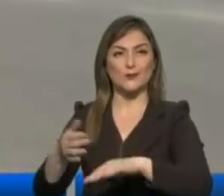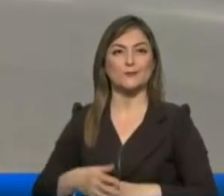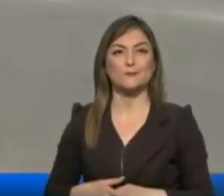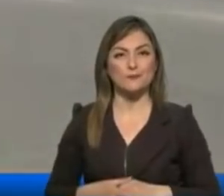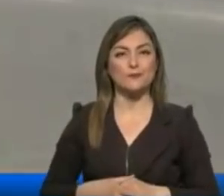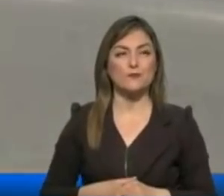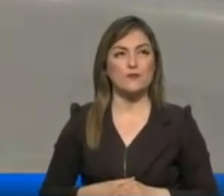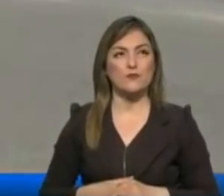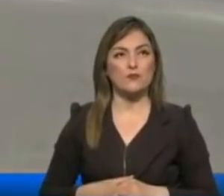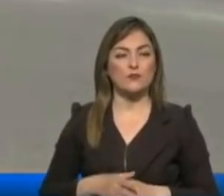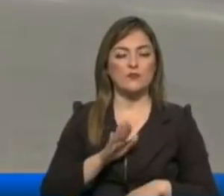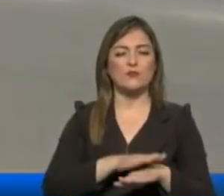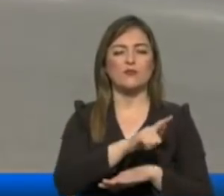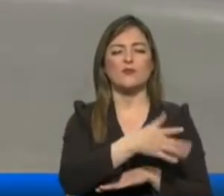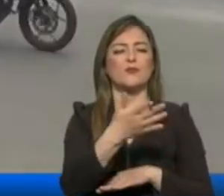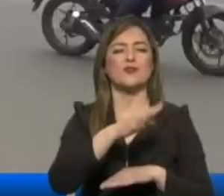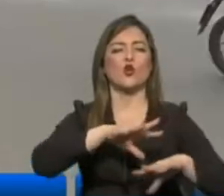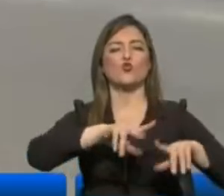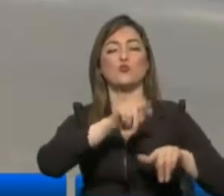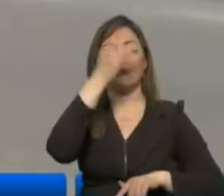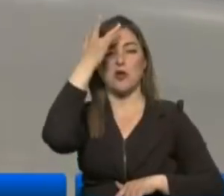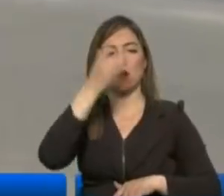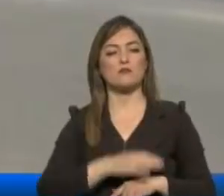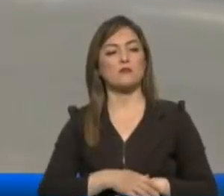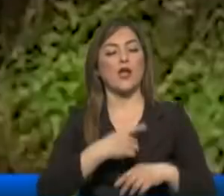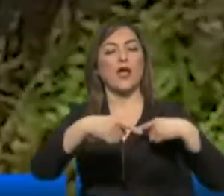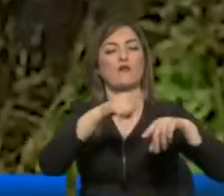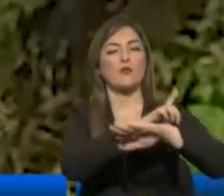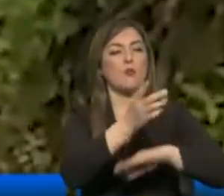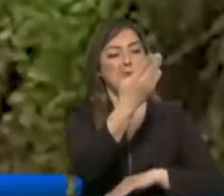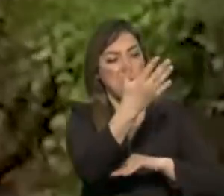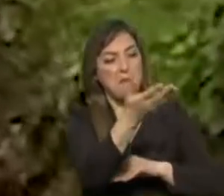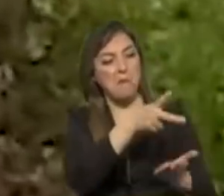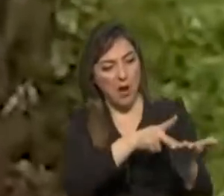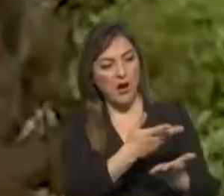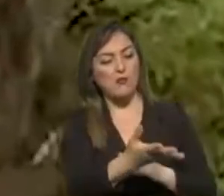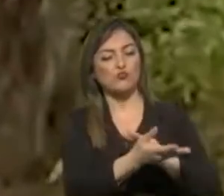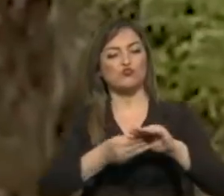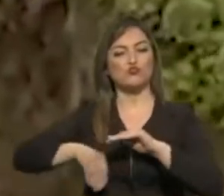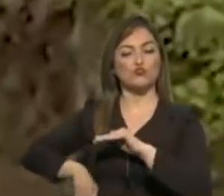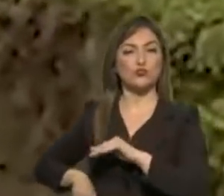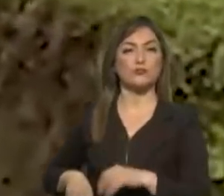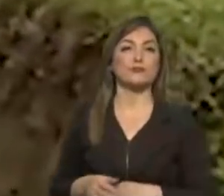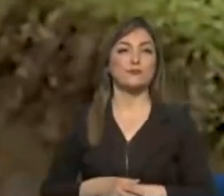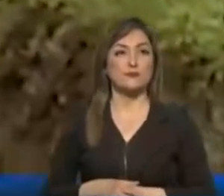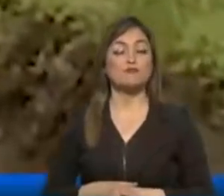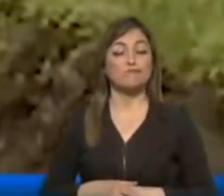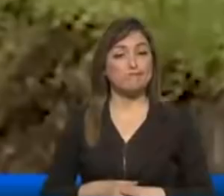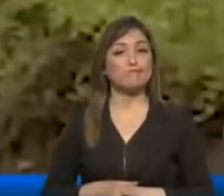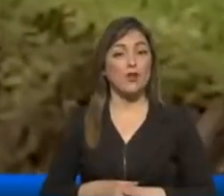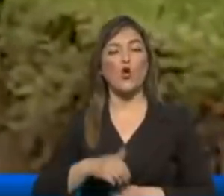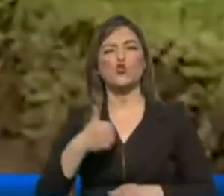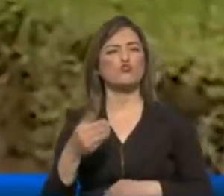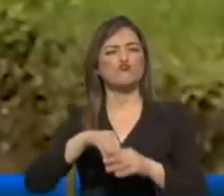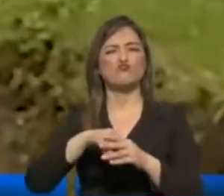de diezmos de parte del primer personero municipal a jefes y directores. El delito de peculado se habría cometido al